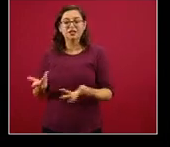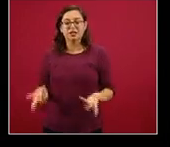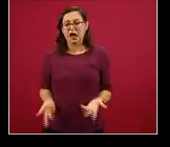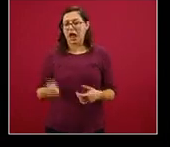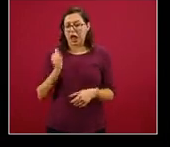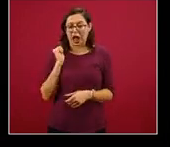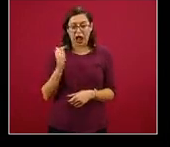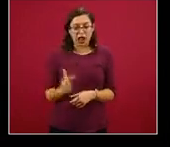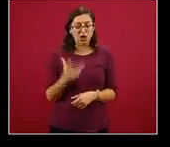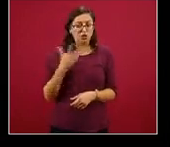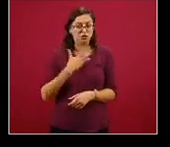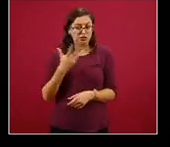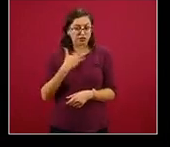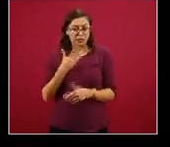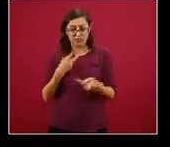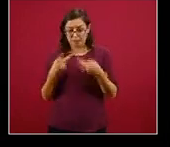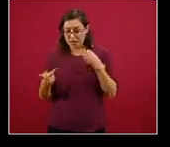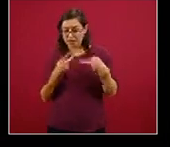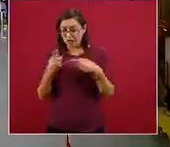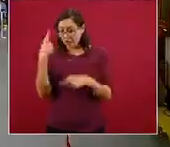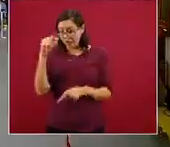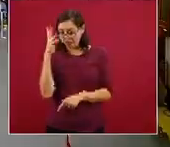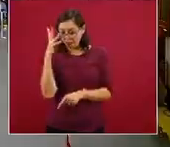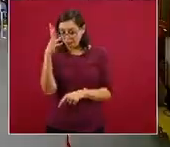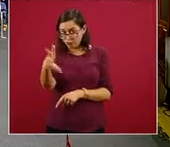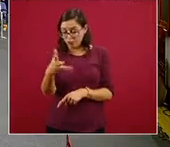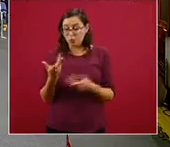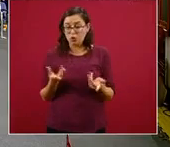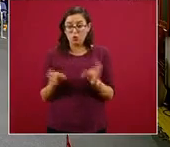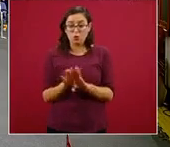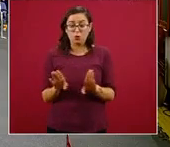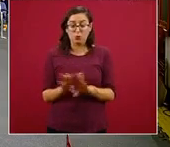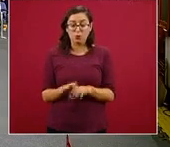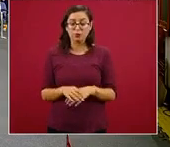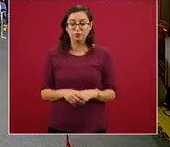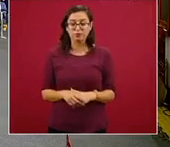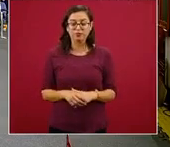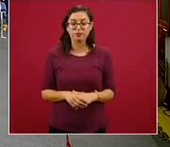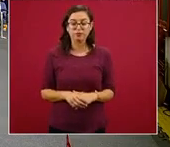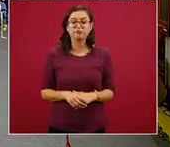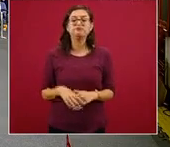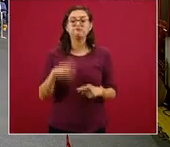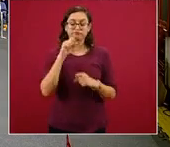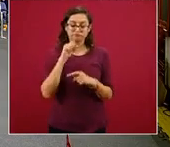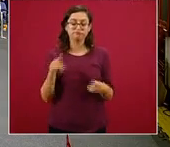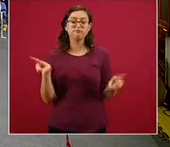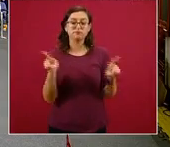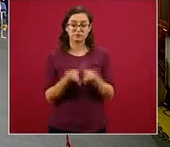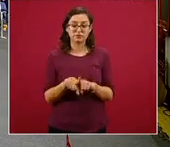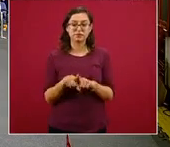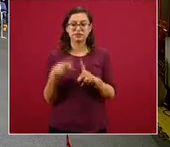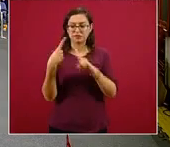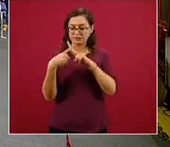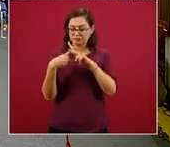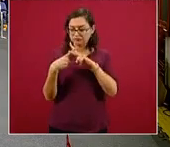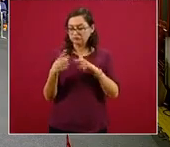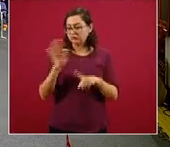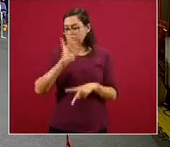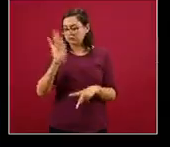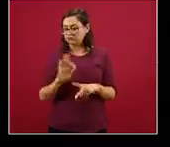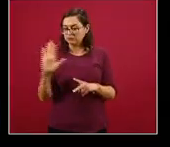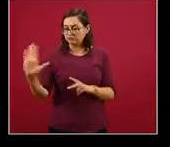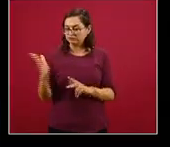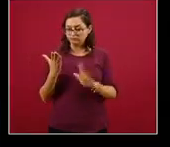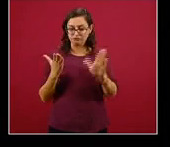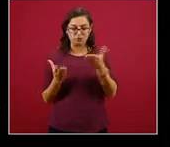tiene algo de perspectiva en esta cuestión? Vemos también las cifras que nos han dicho y los porcentajes de